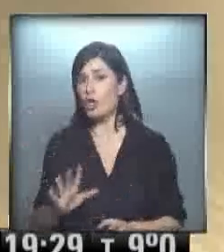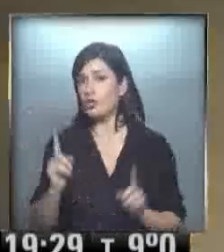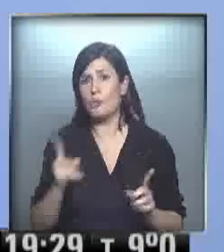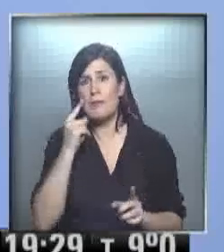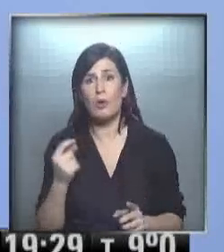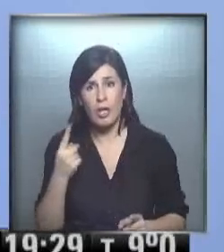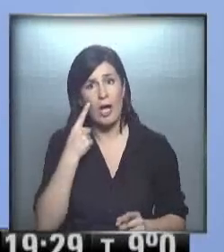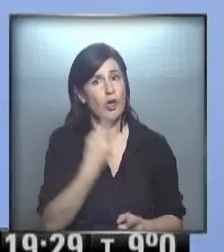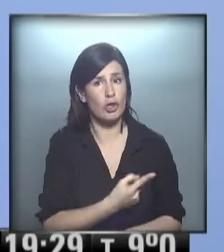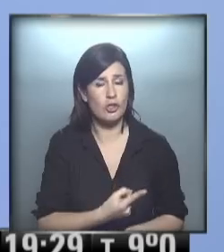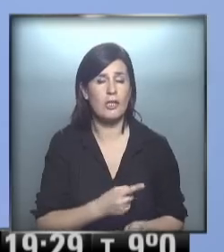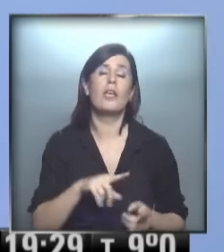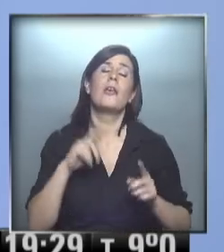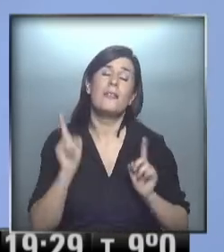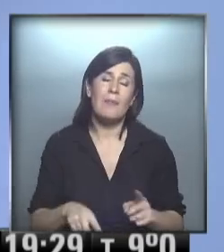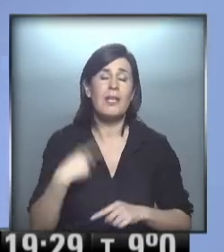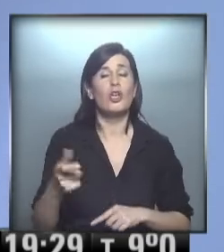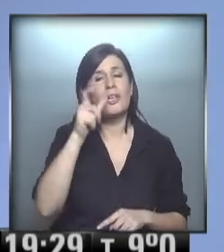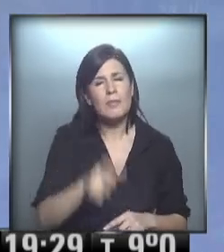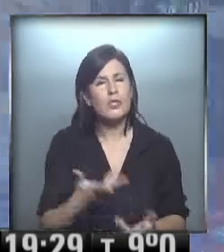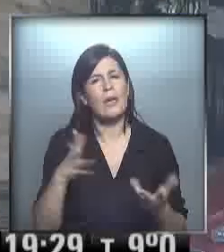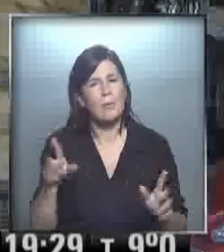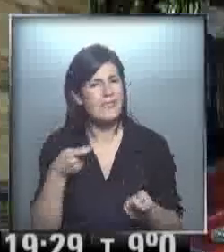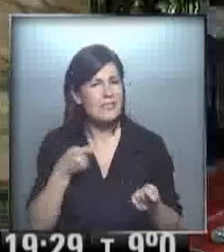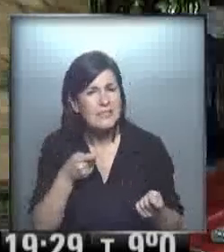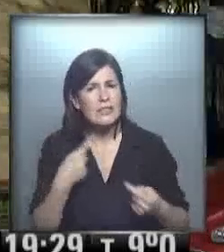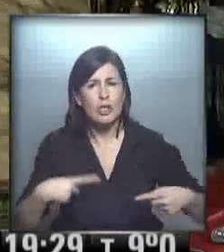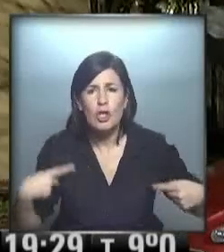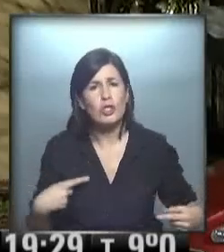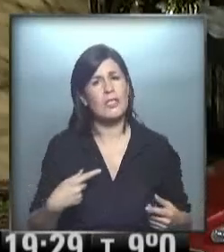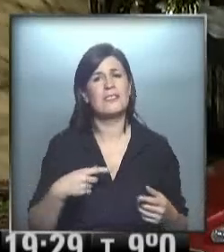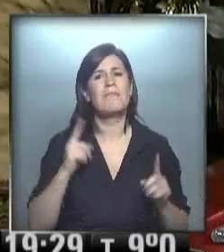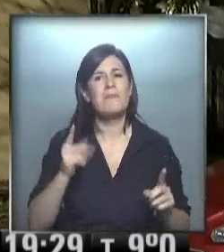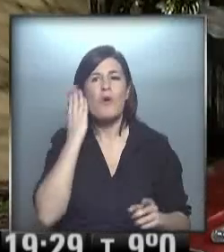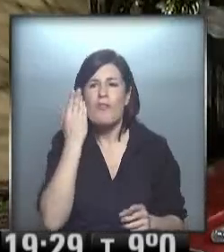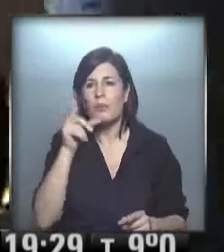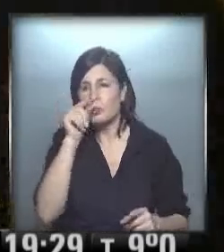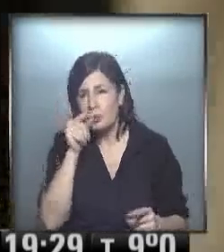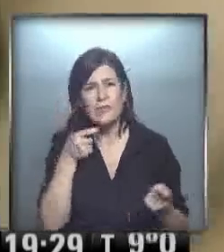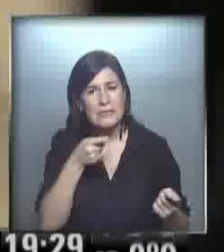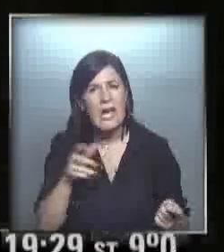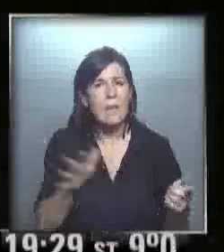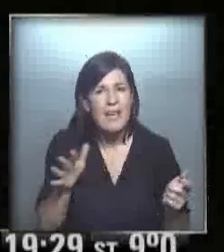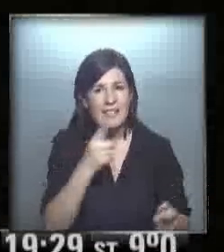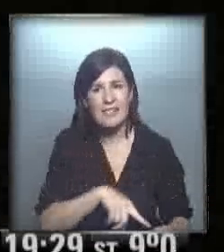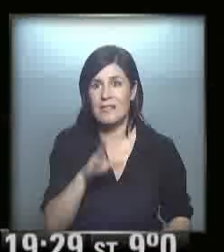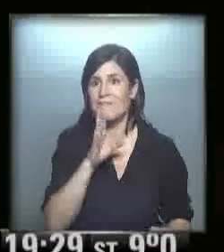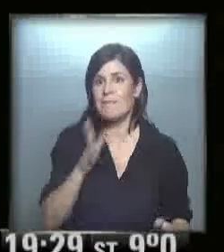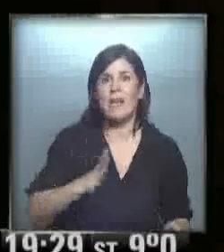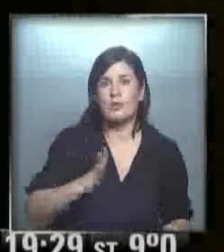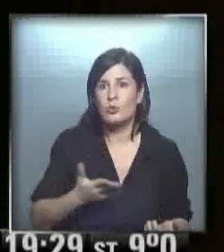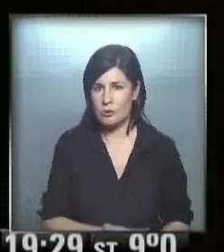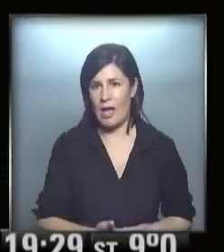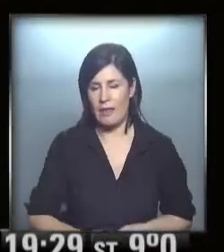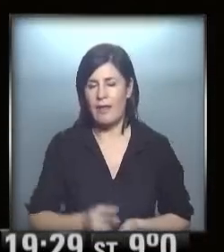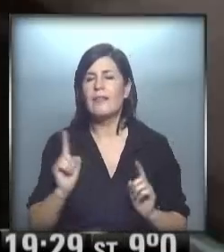o atemorizada por otra persona a través de las redes sociales. Asimismo, se dijo que se busca determinar si la